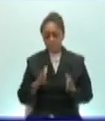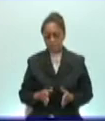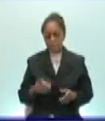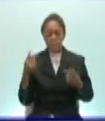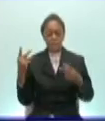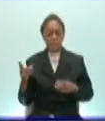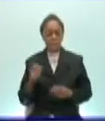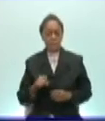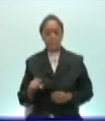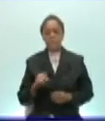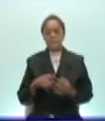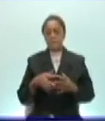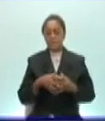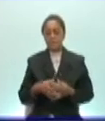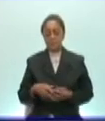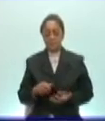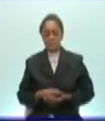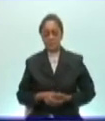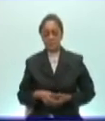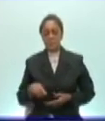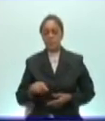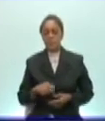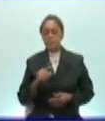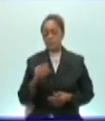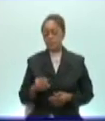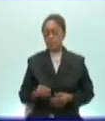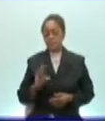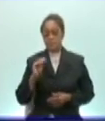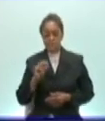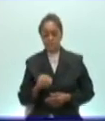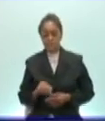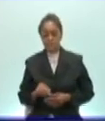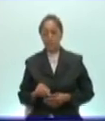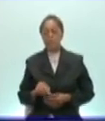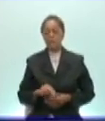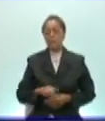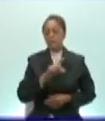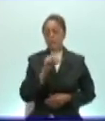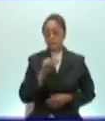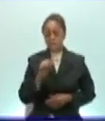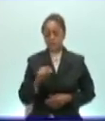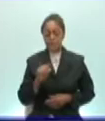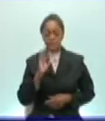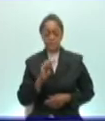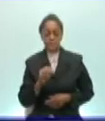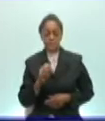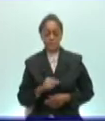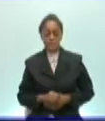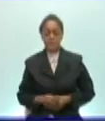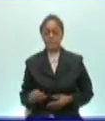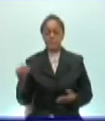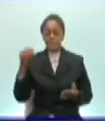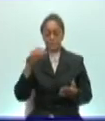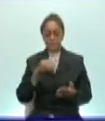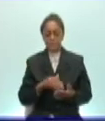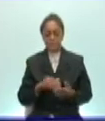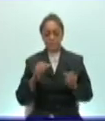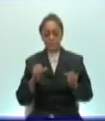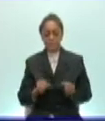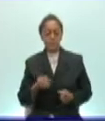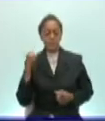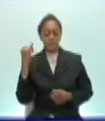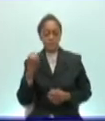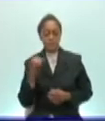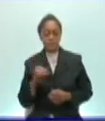política norteamericana. Pero hay que resolver la otra pregunta. Yo les había dicho desde un inicio que también esta intervención tiene un carácter